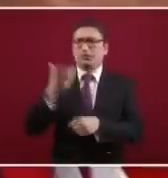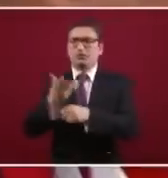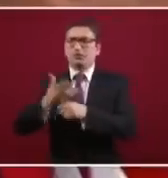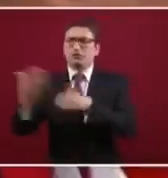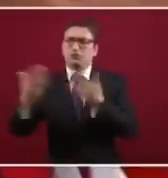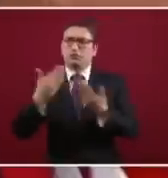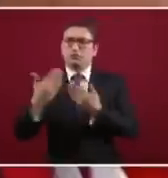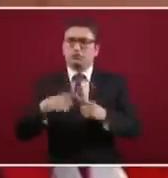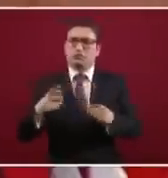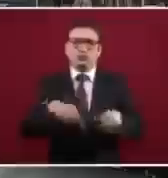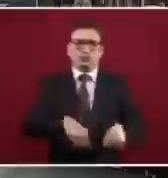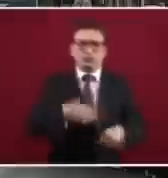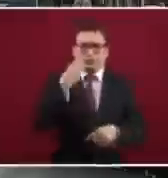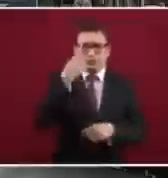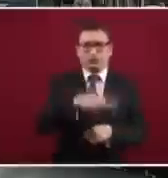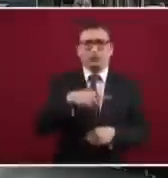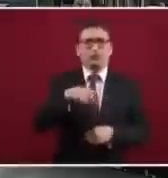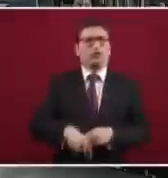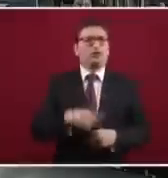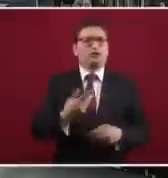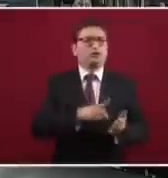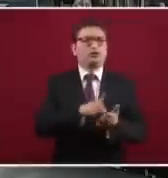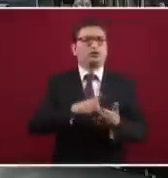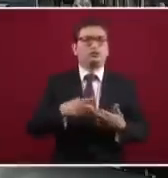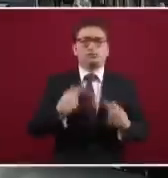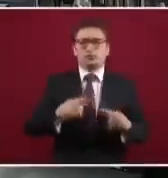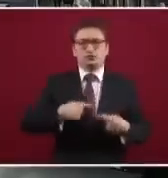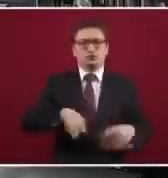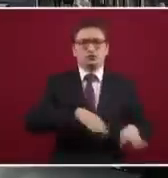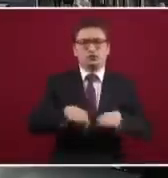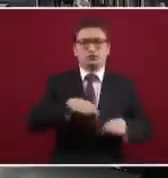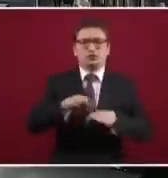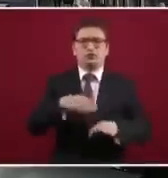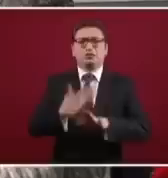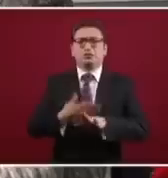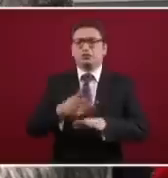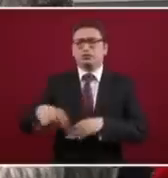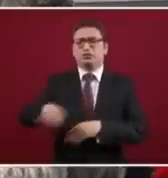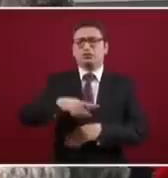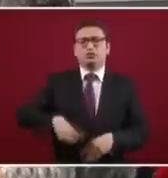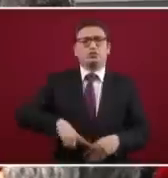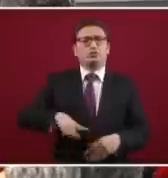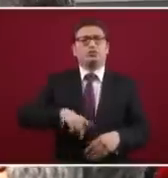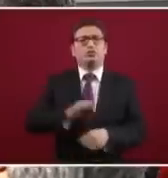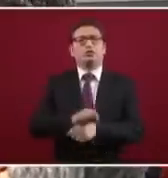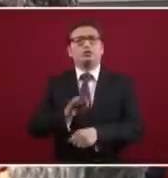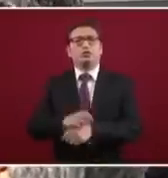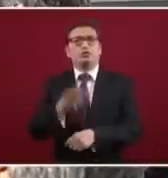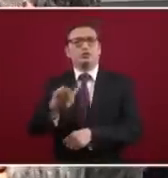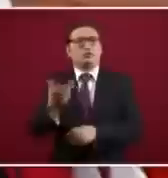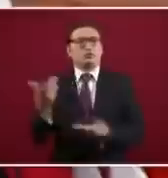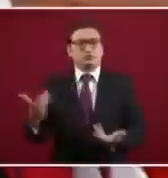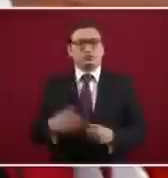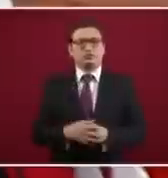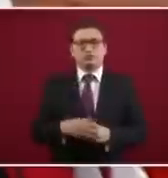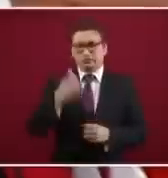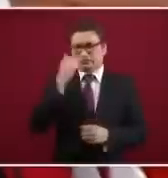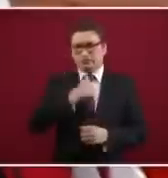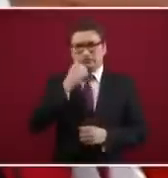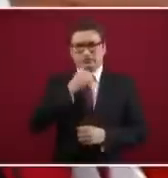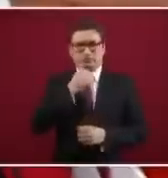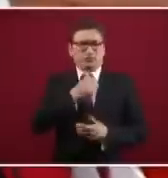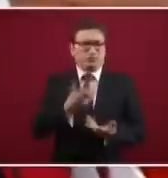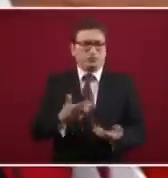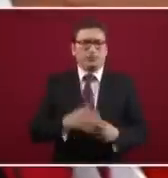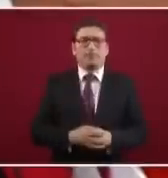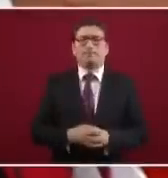Unidos, y que aquí finalmente vienen a violentar los derechos de los trabajadores, y su gobierno siempre ha defendido esta parte, este frente.